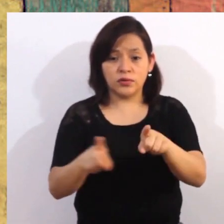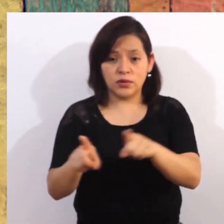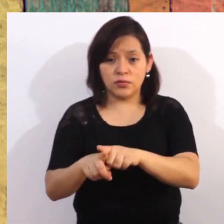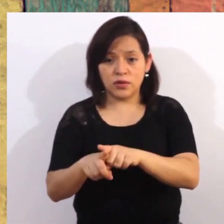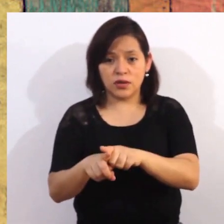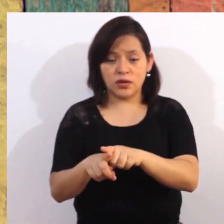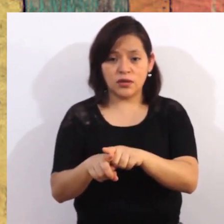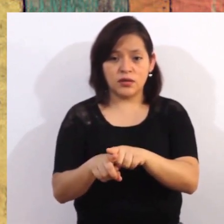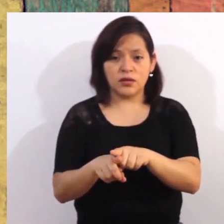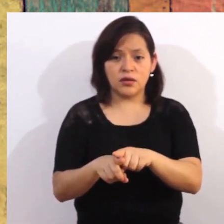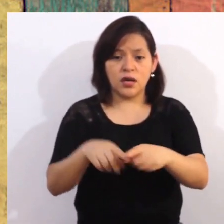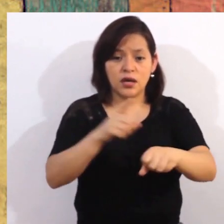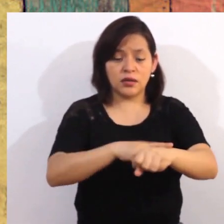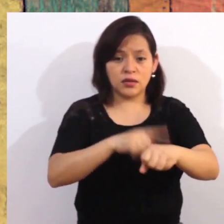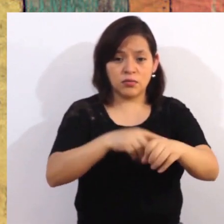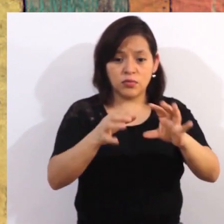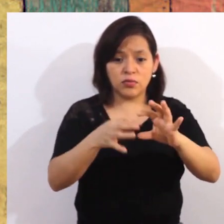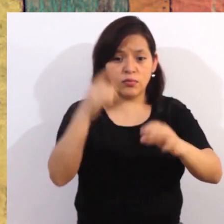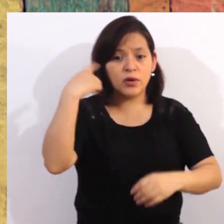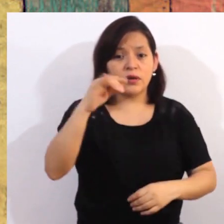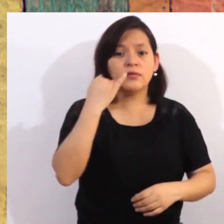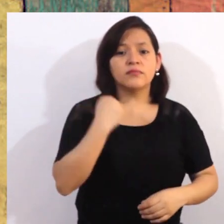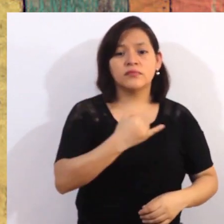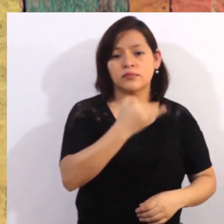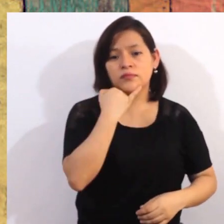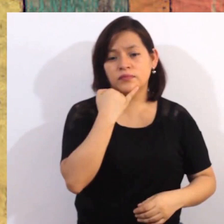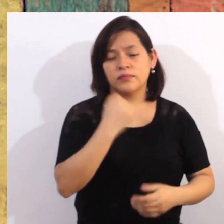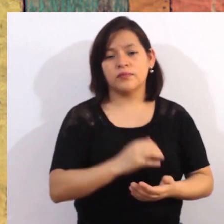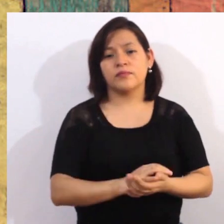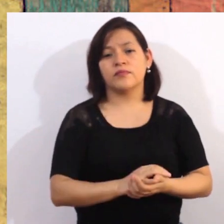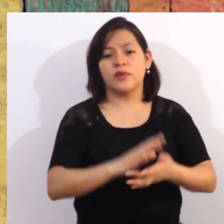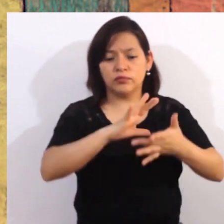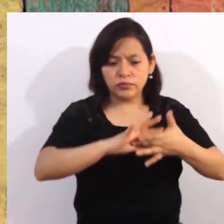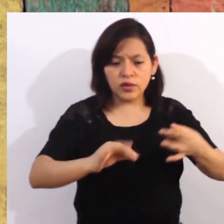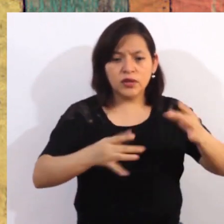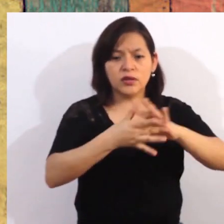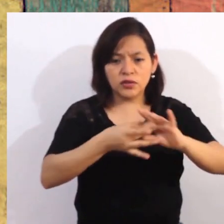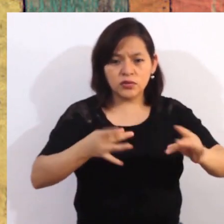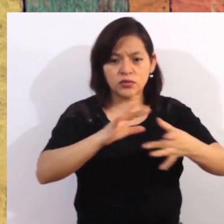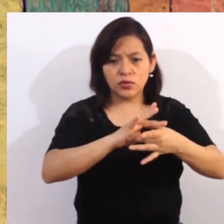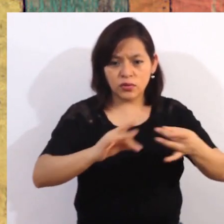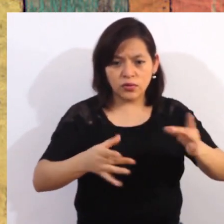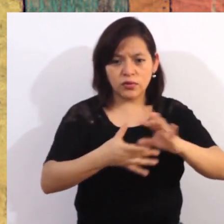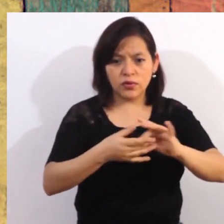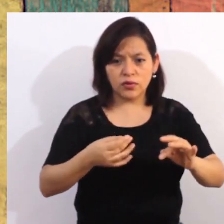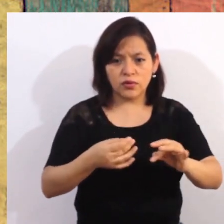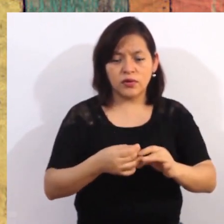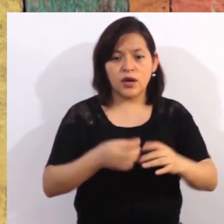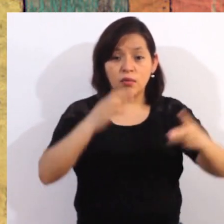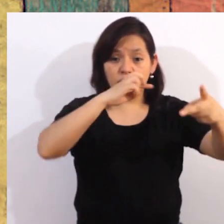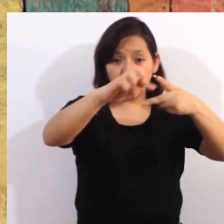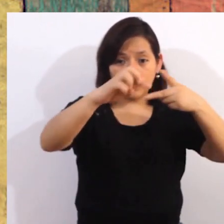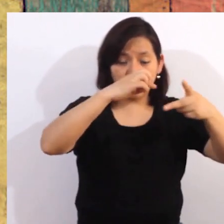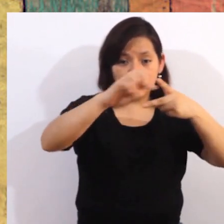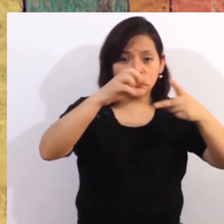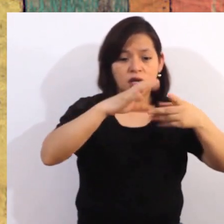aquel entonces y para las naciones de alrededor. Se va a describir la historia, pero de manera anticipada. Eso es